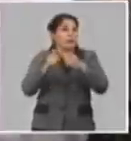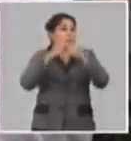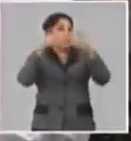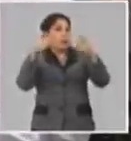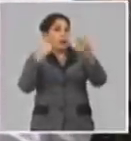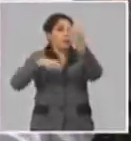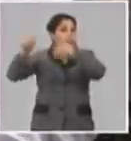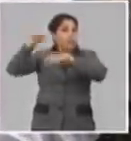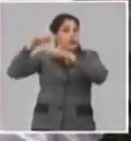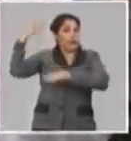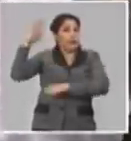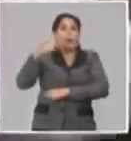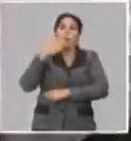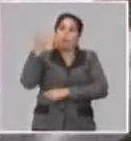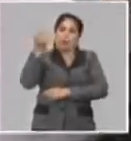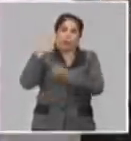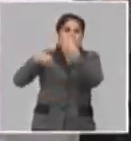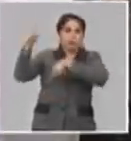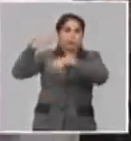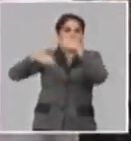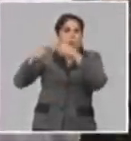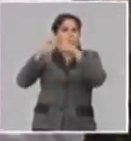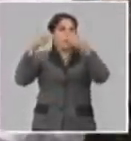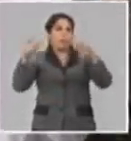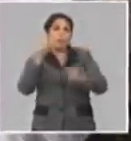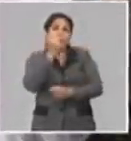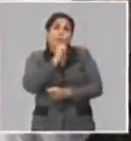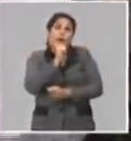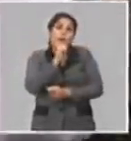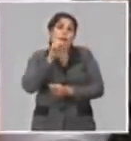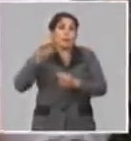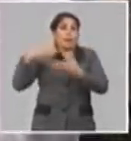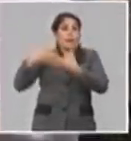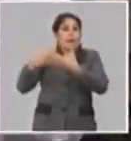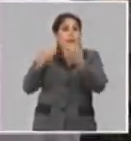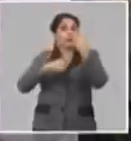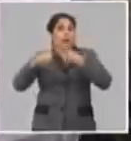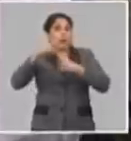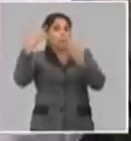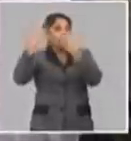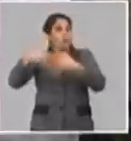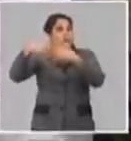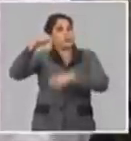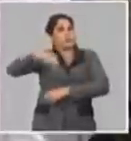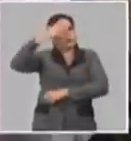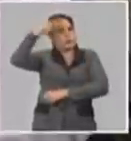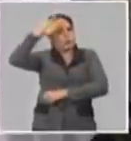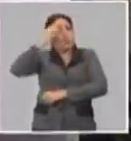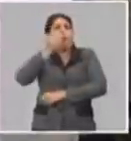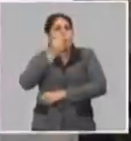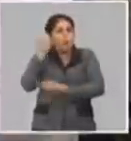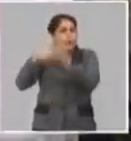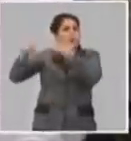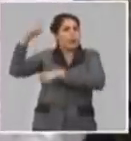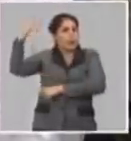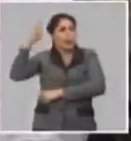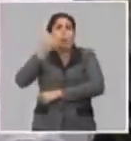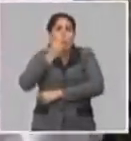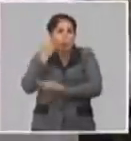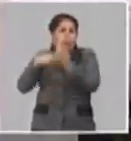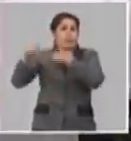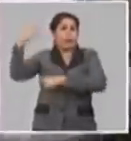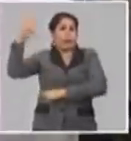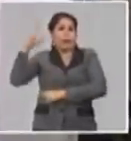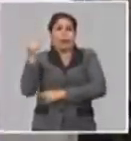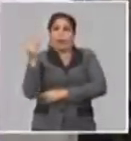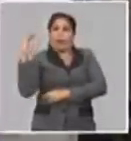de las exportaciones. Porque a partir de la facilidad de que se puede, cualquiera que produzca algo competitivo puede aspirar a exportarlo.